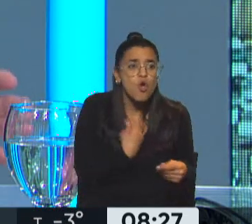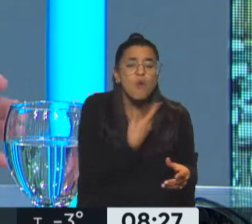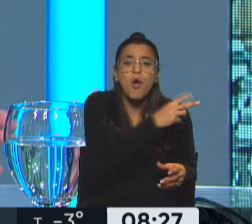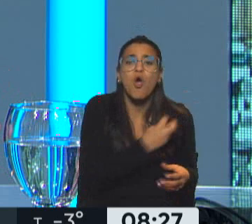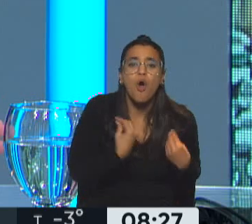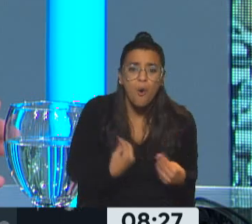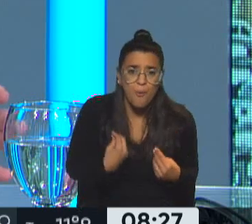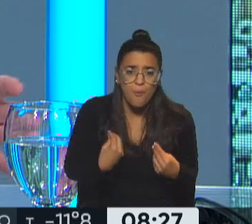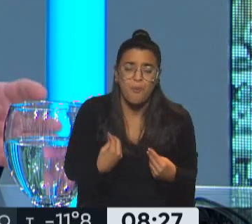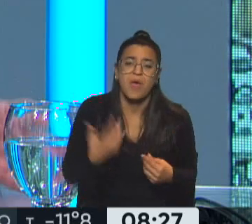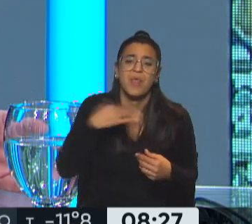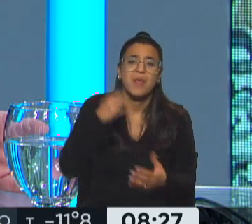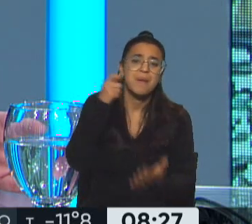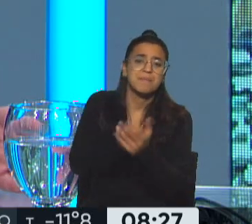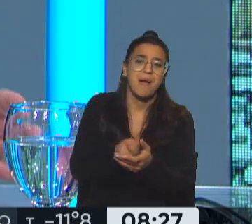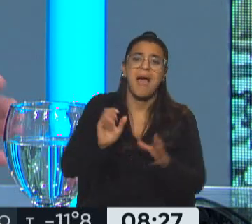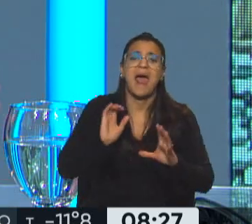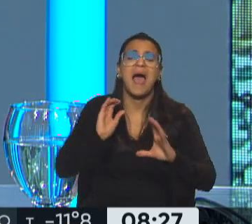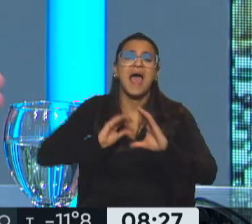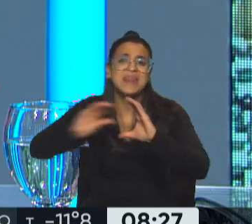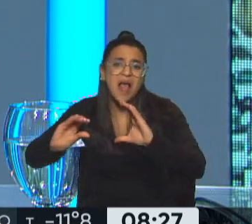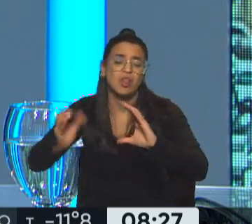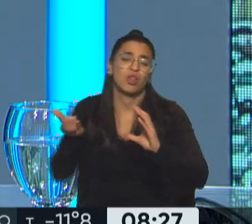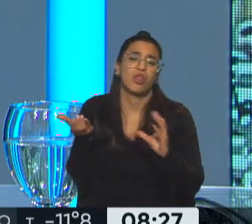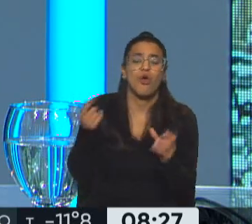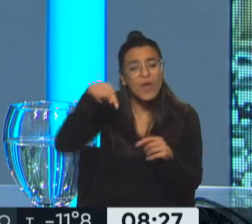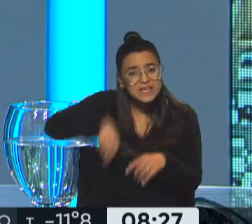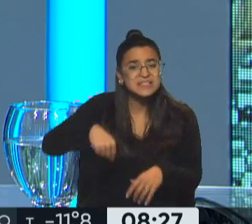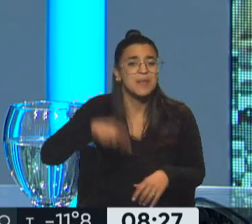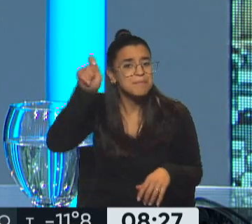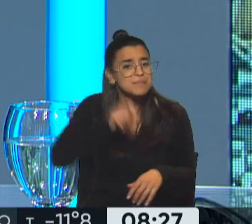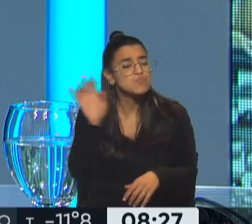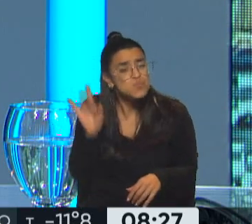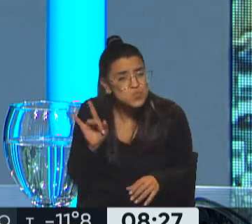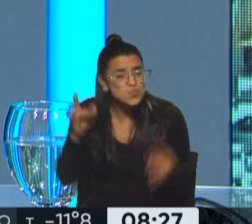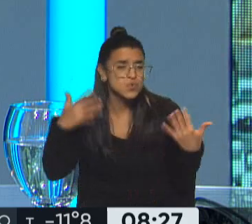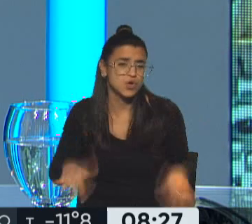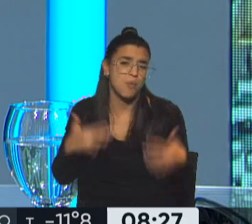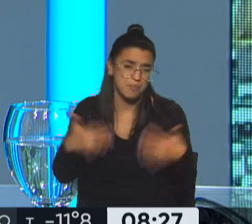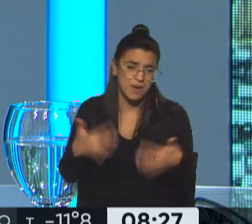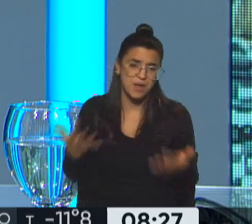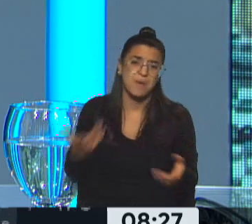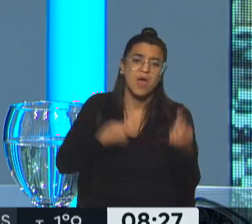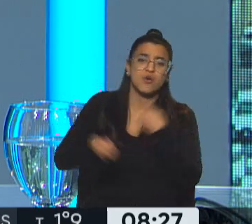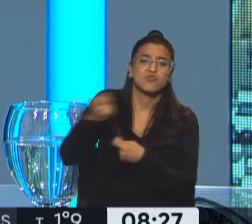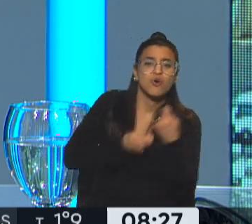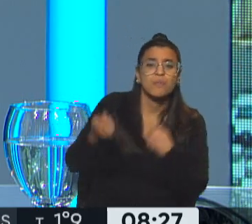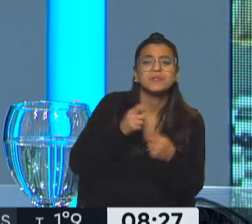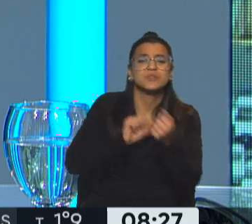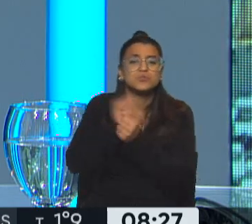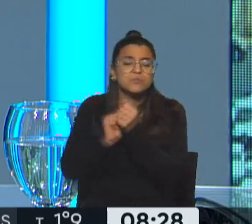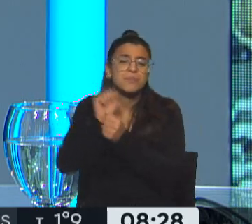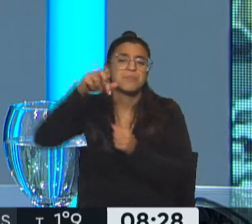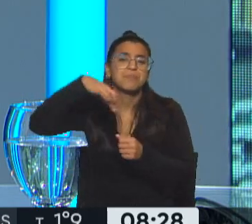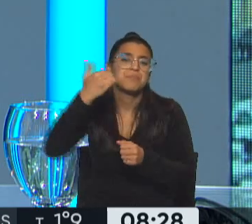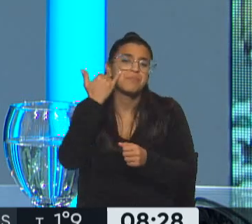a ver también, hay que pagar aguinaldos. Este mes es un mes muy complicado para la comercialización y la industrialización